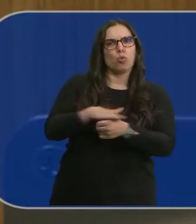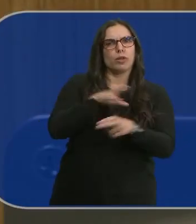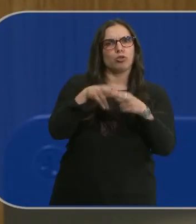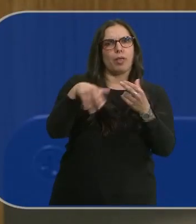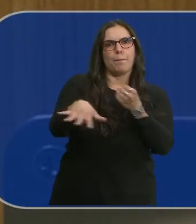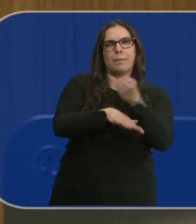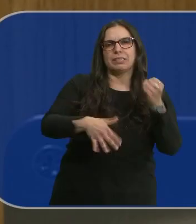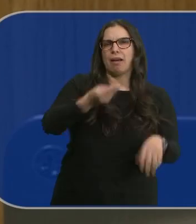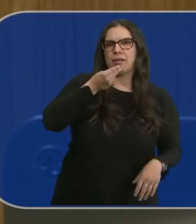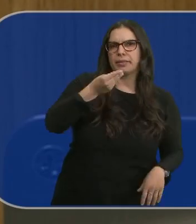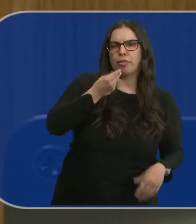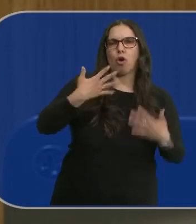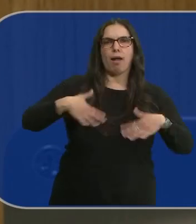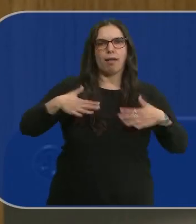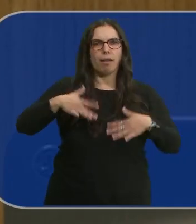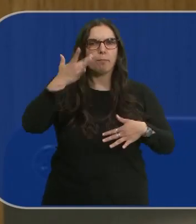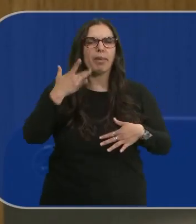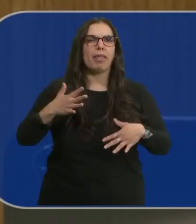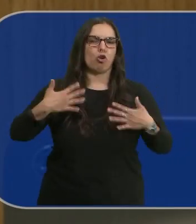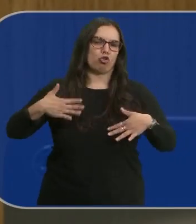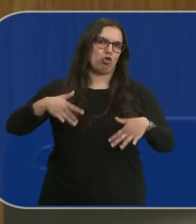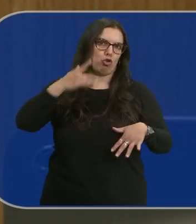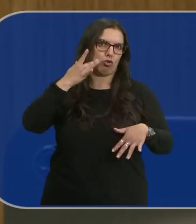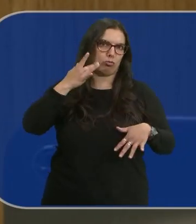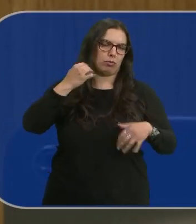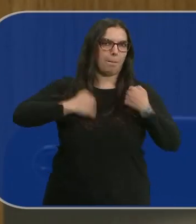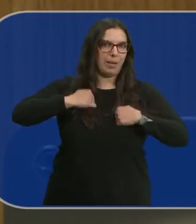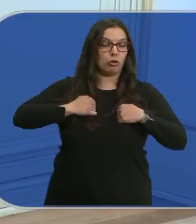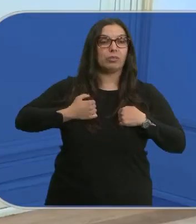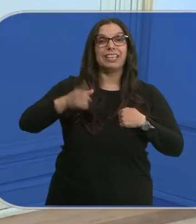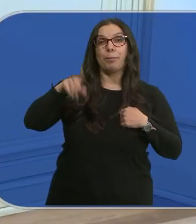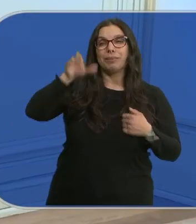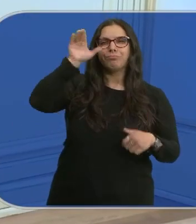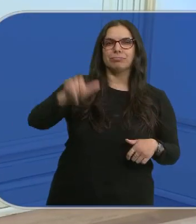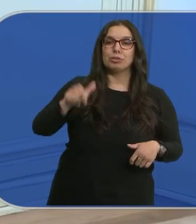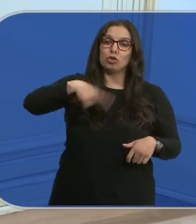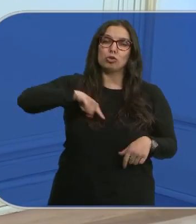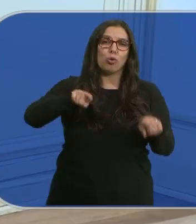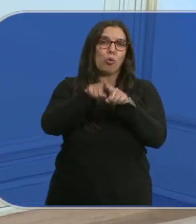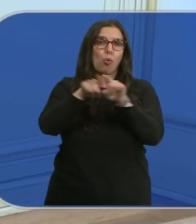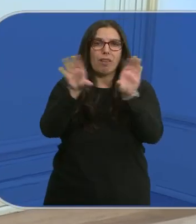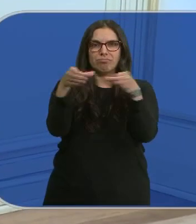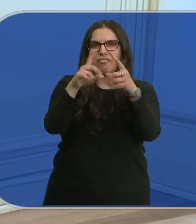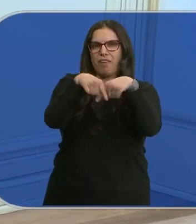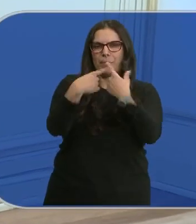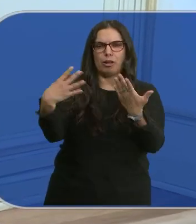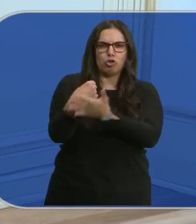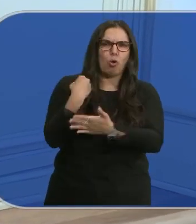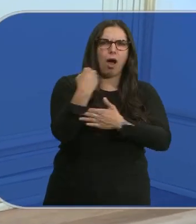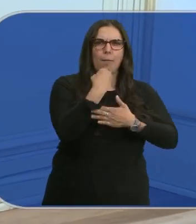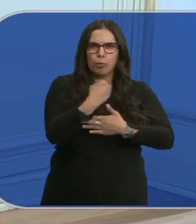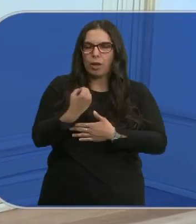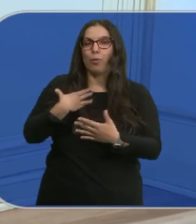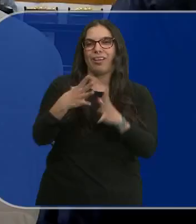social básica de la alimentación, aseo o lavandería. Y sobre todo, se escucha. Somos como una pequeña familia que nos apoyamos todos y